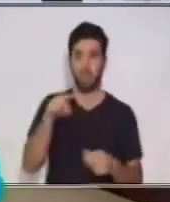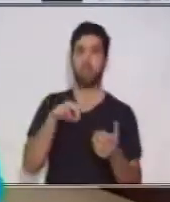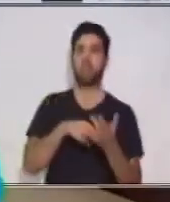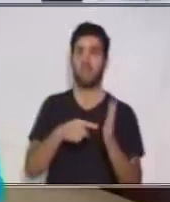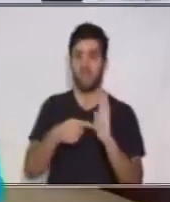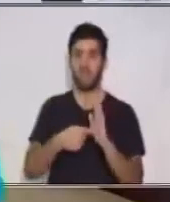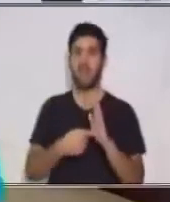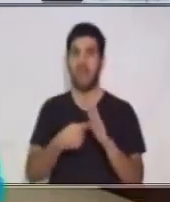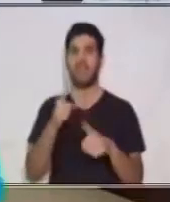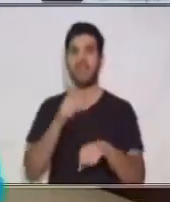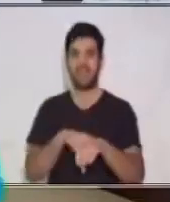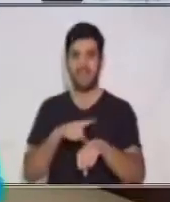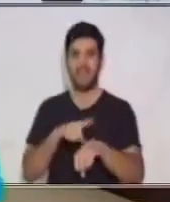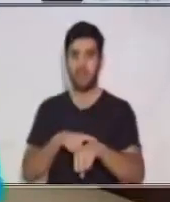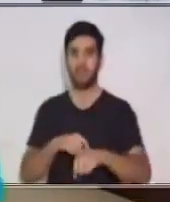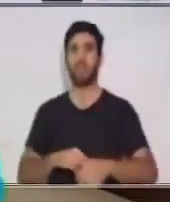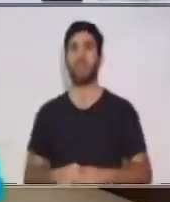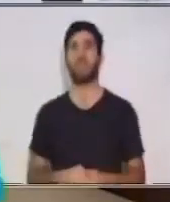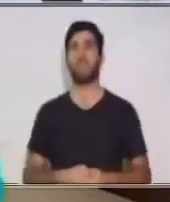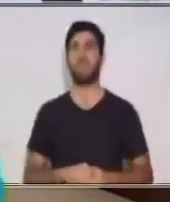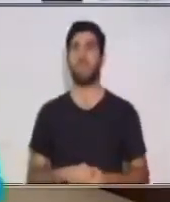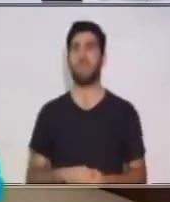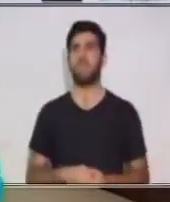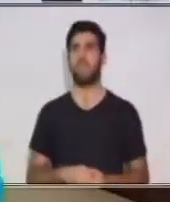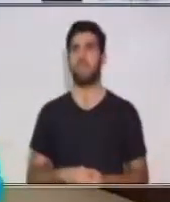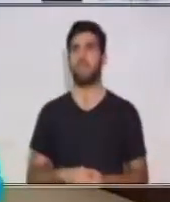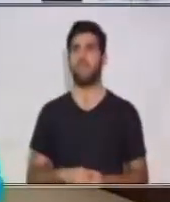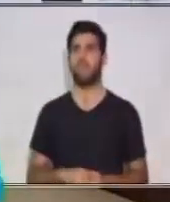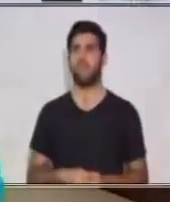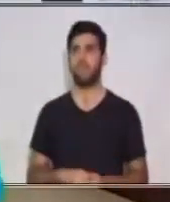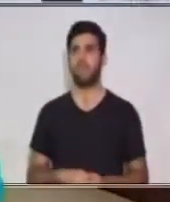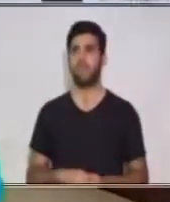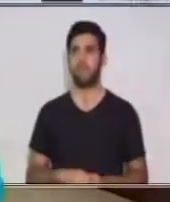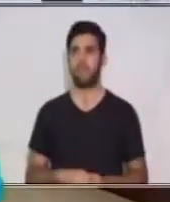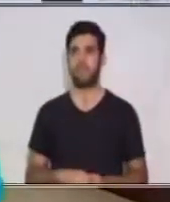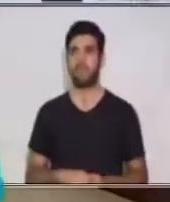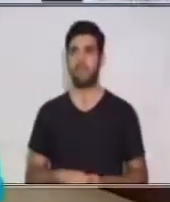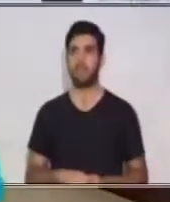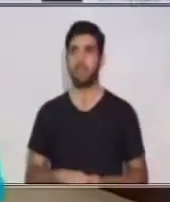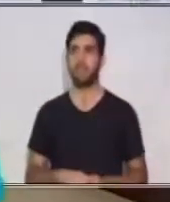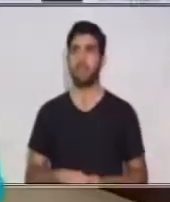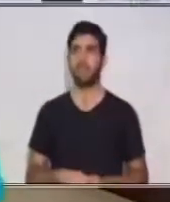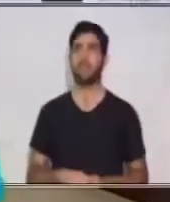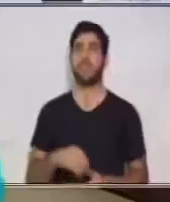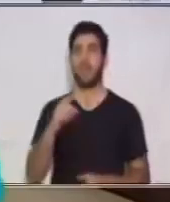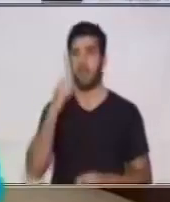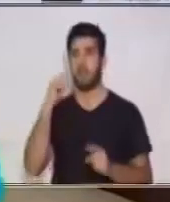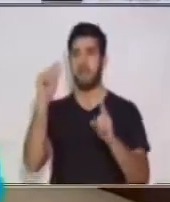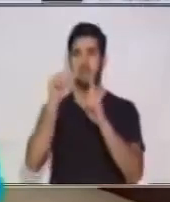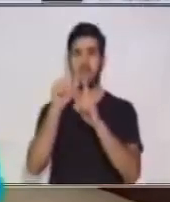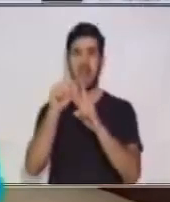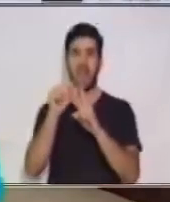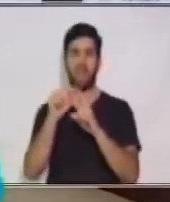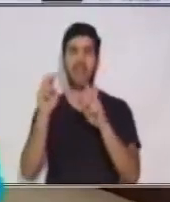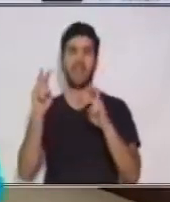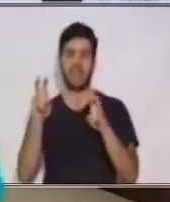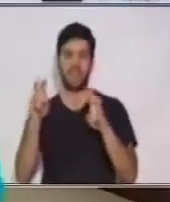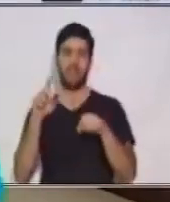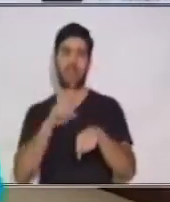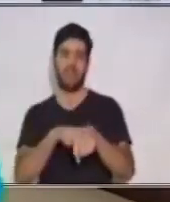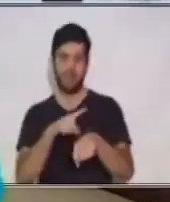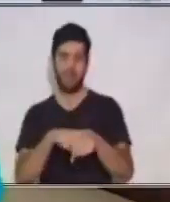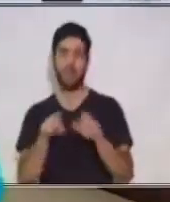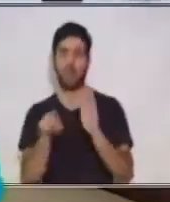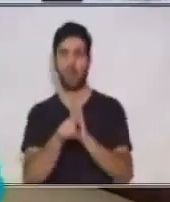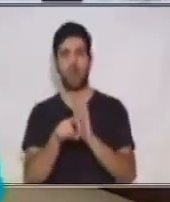qué significa el tiempo. Y dentro de estos ejemplos de adverbio de tiempo, tenemos todas las palabras relacionadas al tiempo.